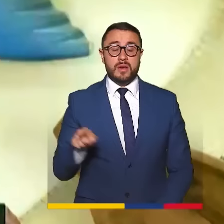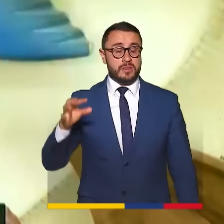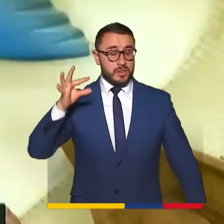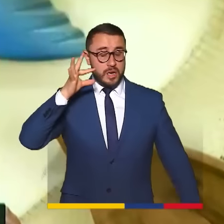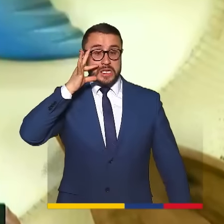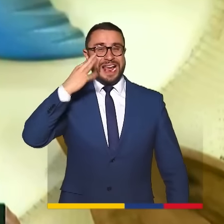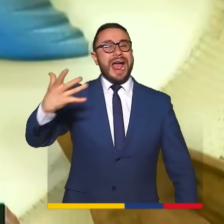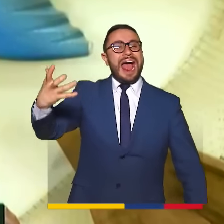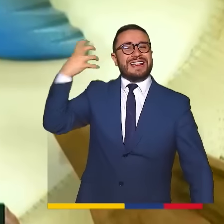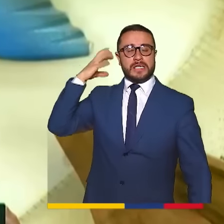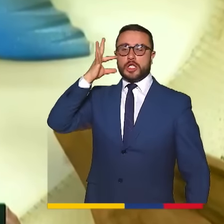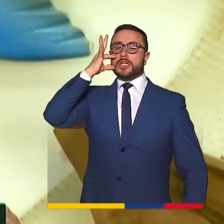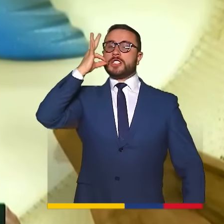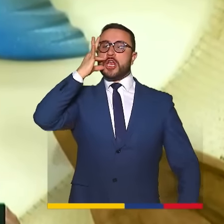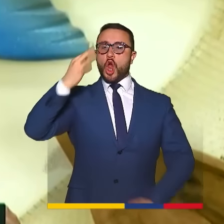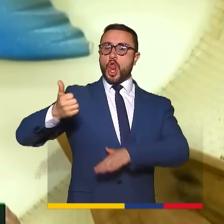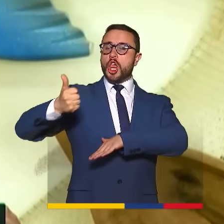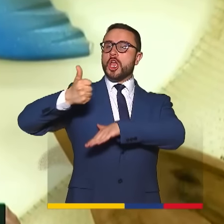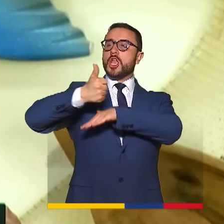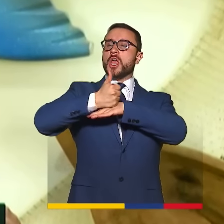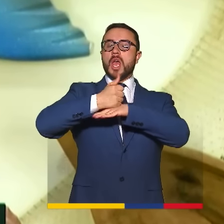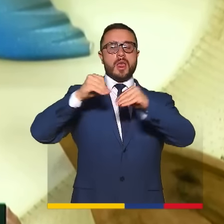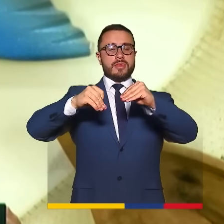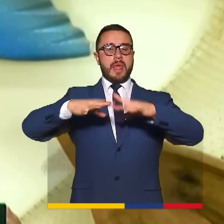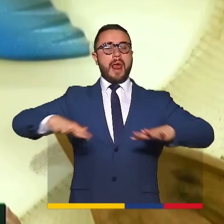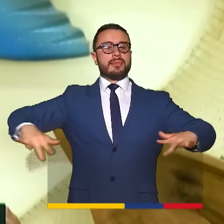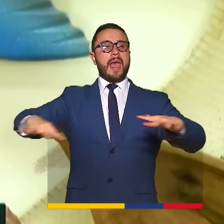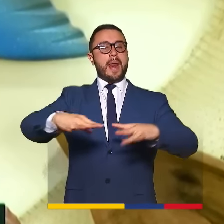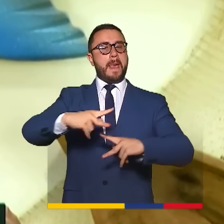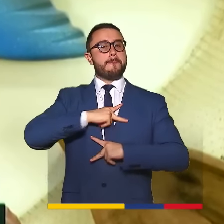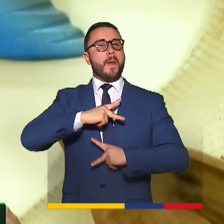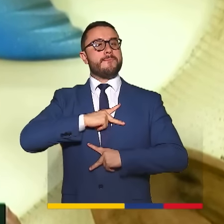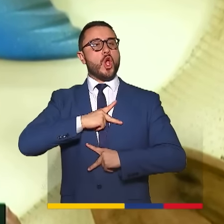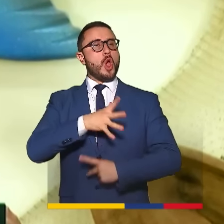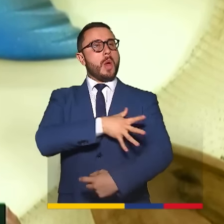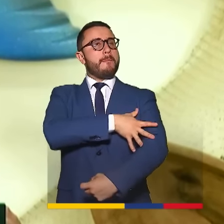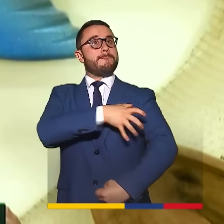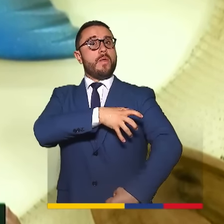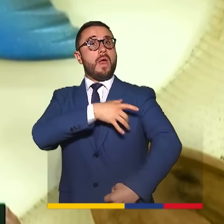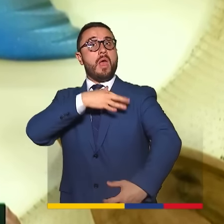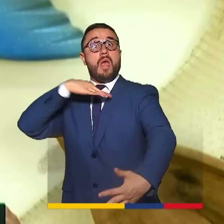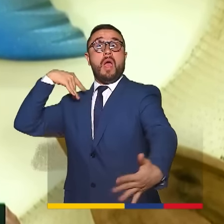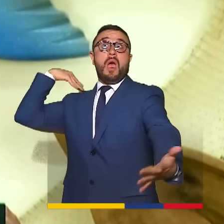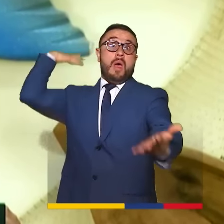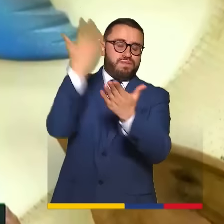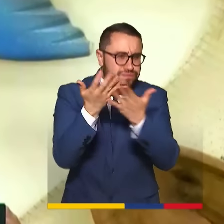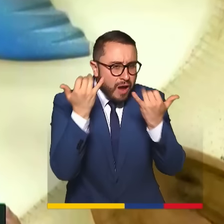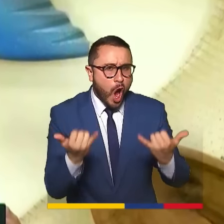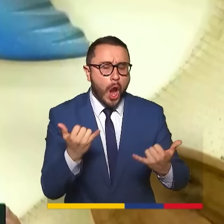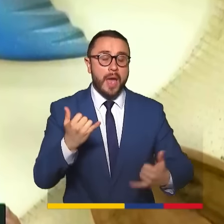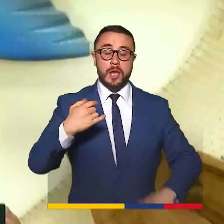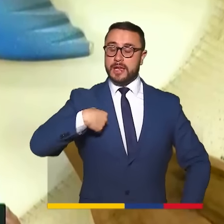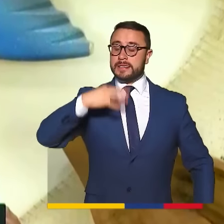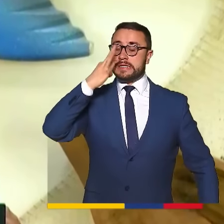de la tierra, como era el señor del poder, ahora el señor sobre sus